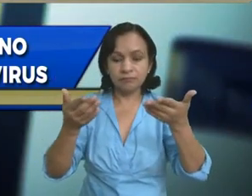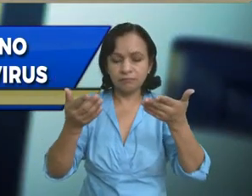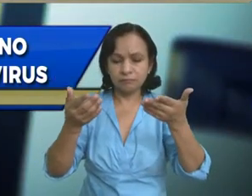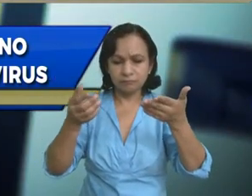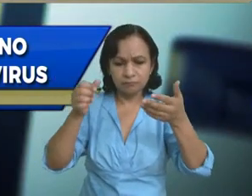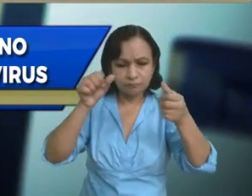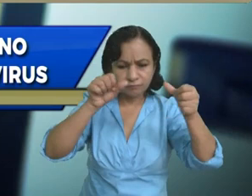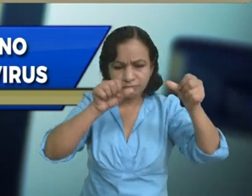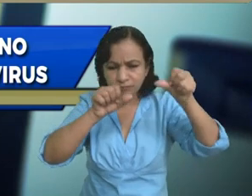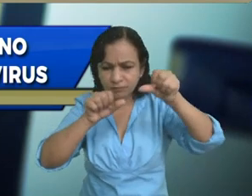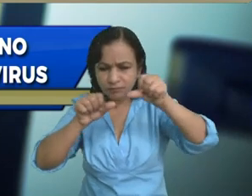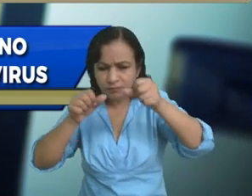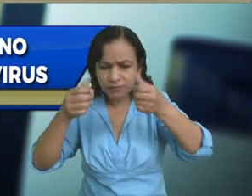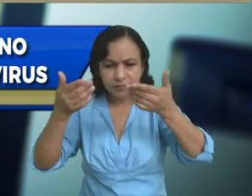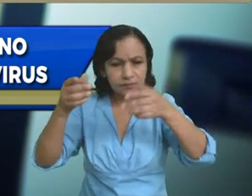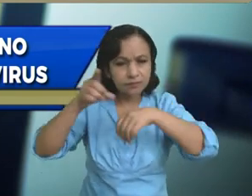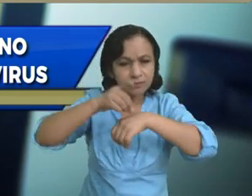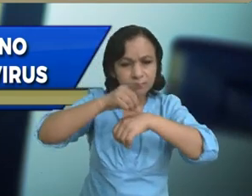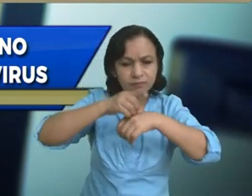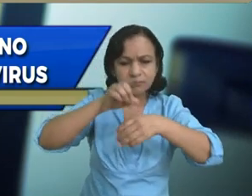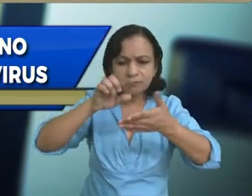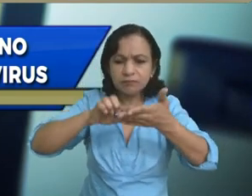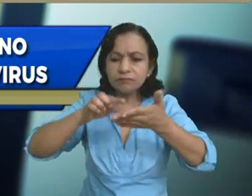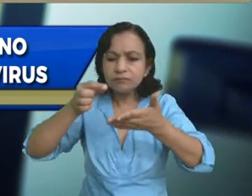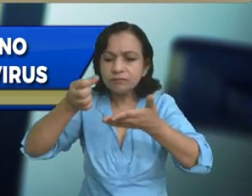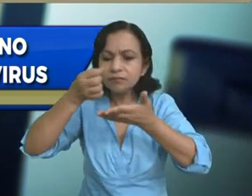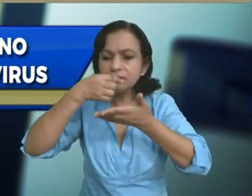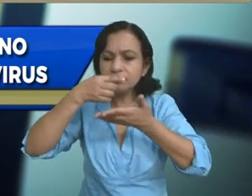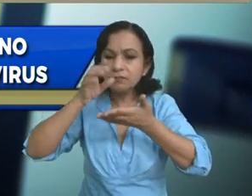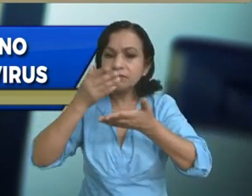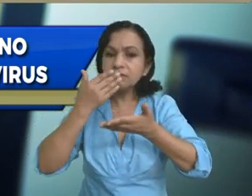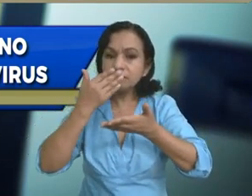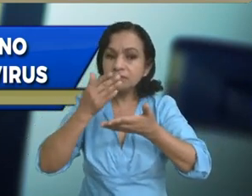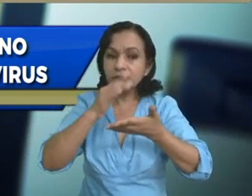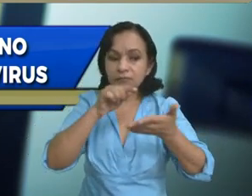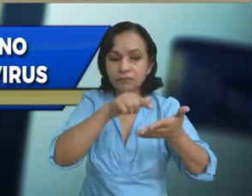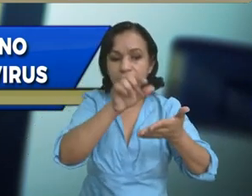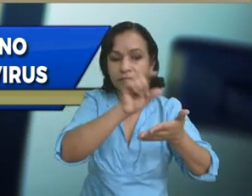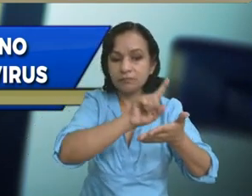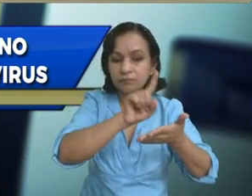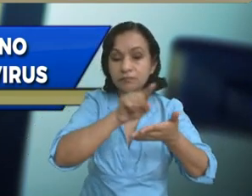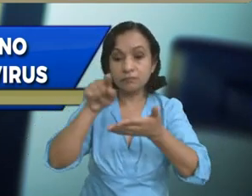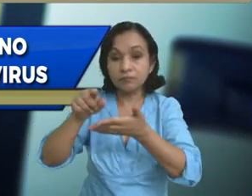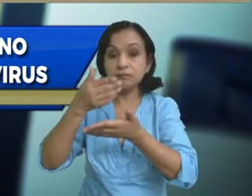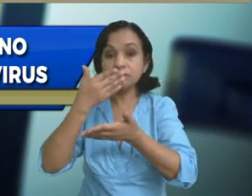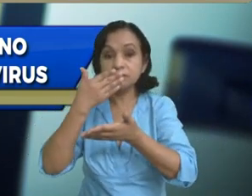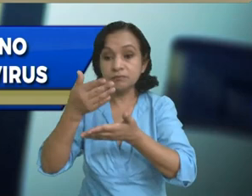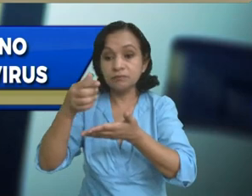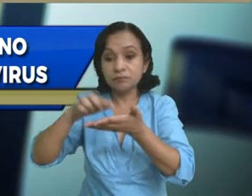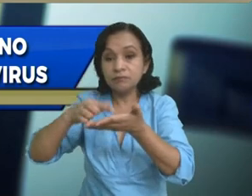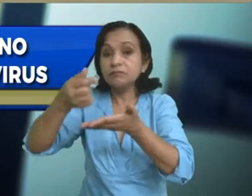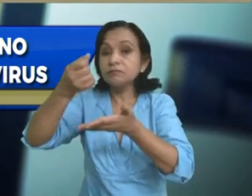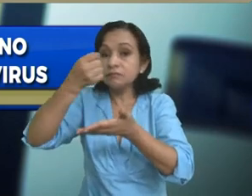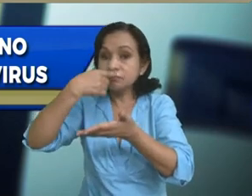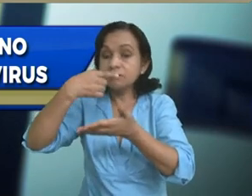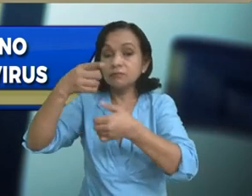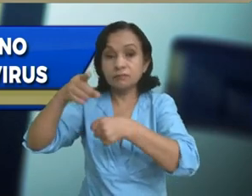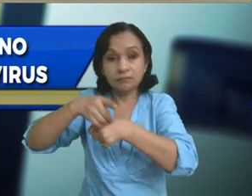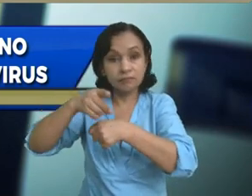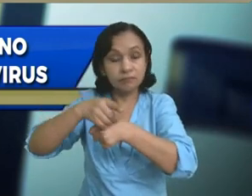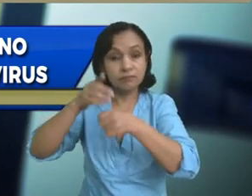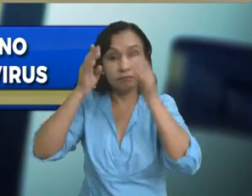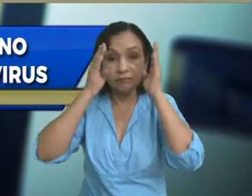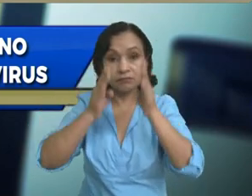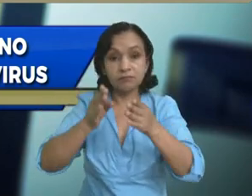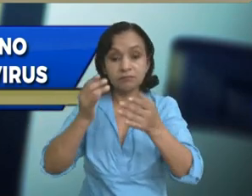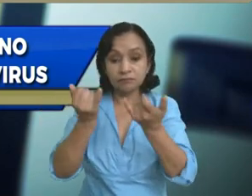evaluar inclusive medicamentos y hacer una acompañamiento no solamente clínico en el momento de la atención,